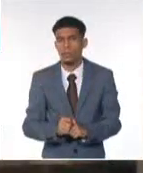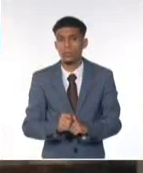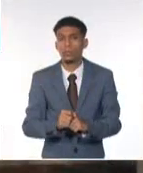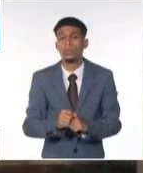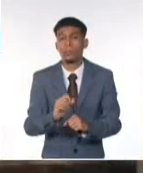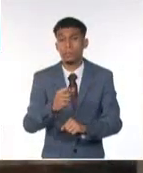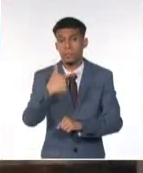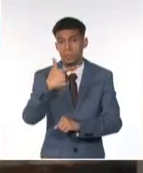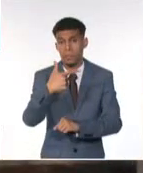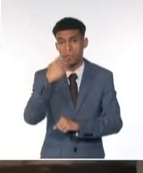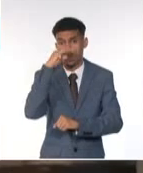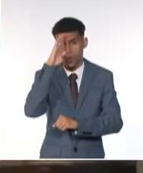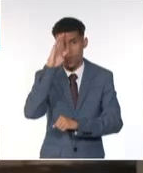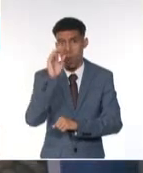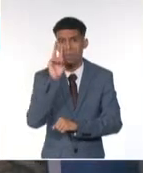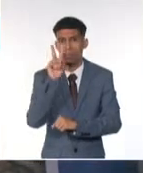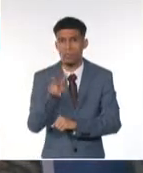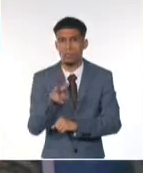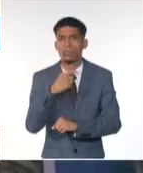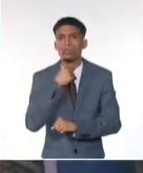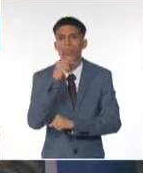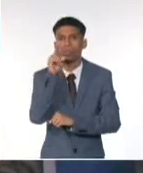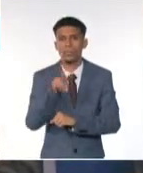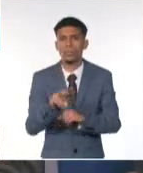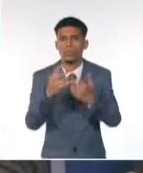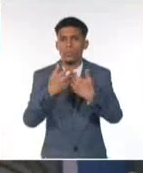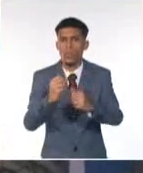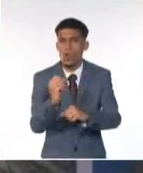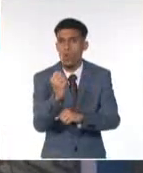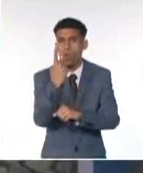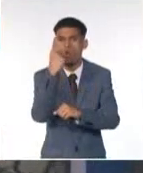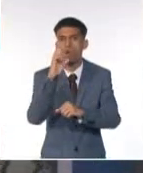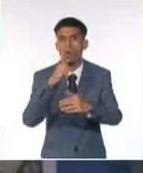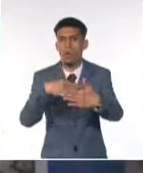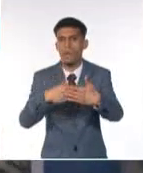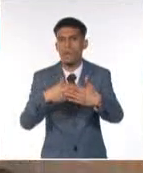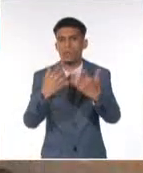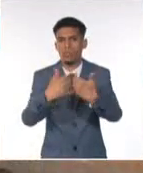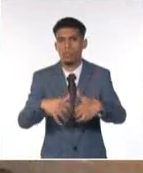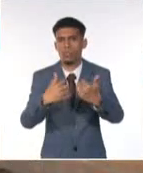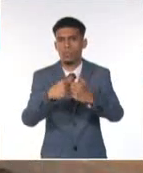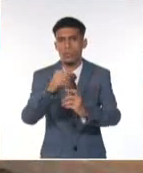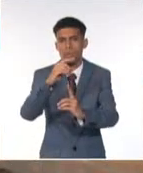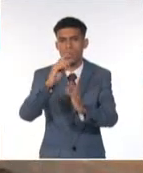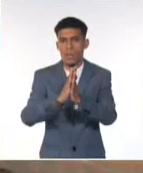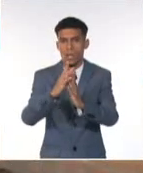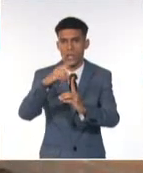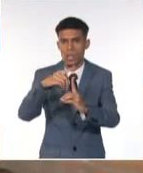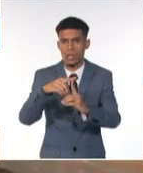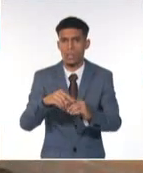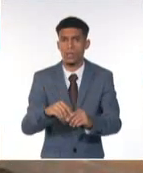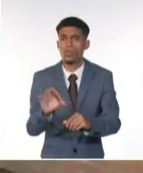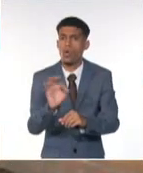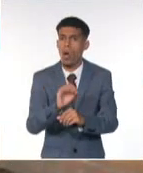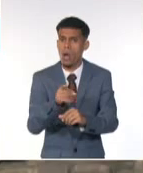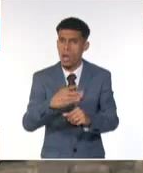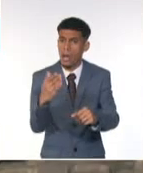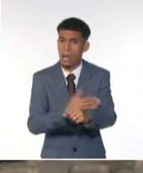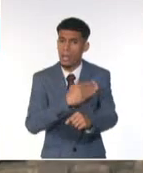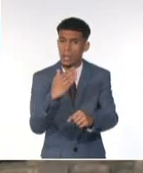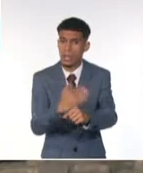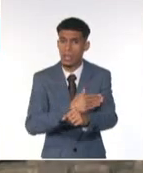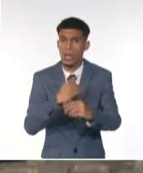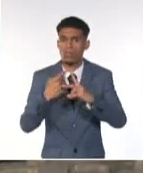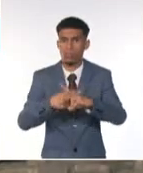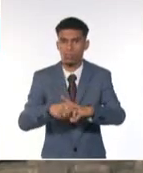central Jesús Sablón Moreno, el único a moler en la próxima zafra en Matanzas. Existen atrasos en los mantenimientos y el